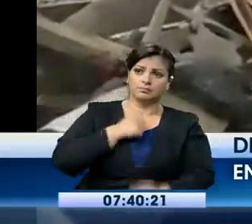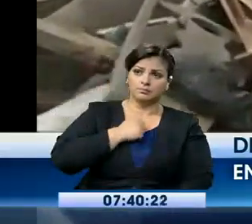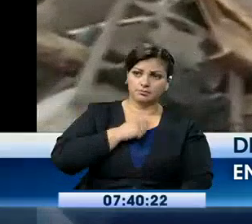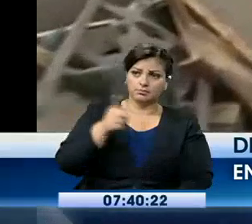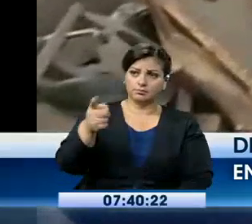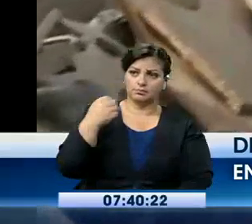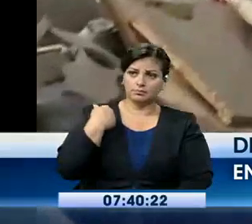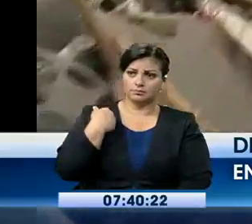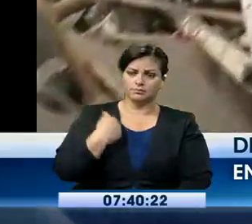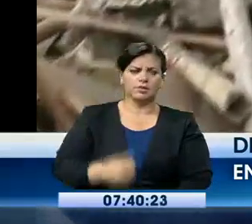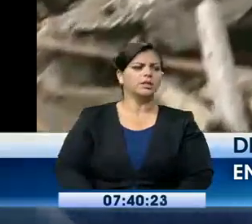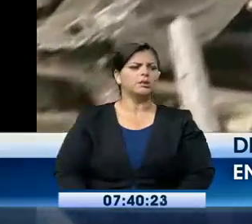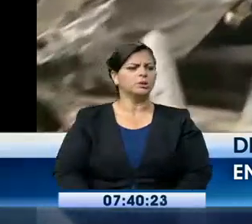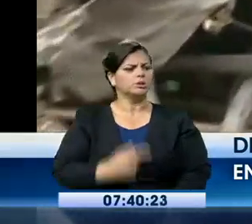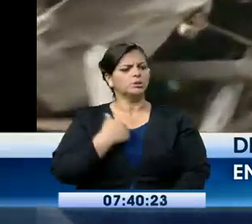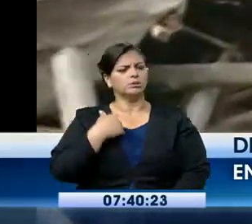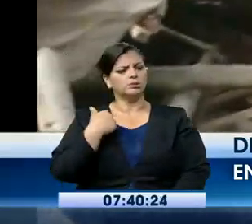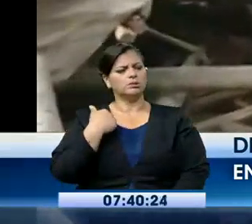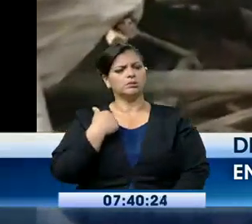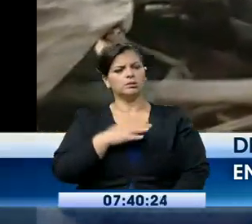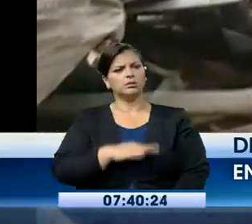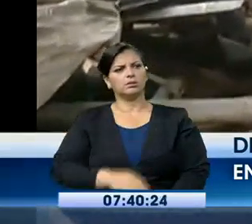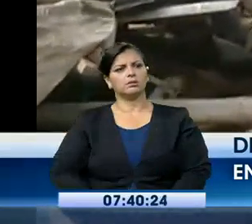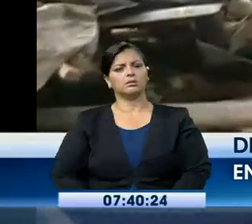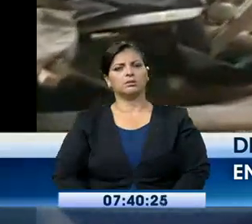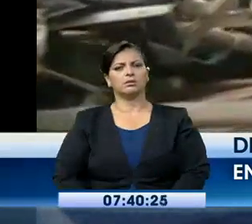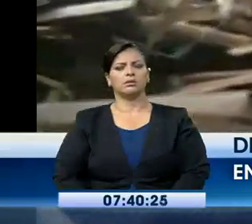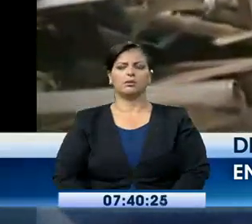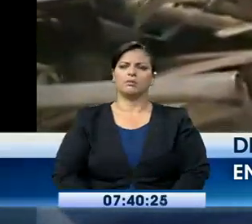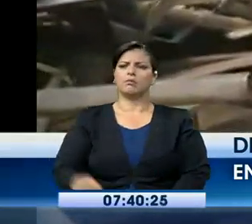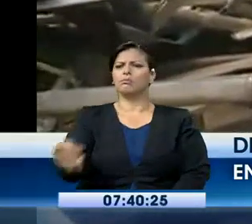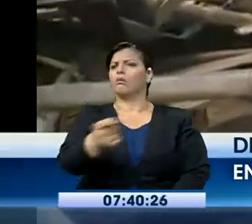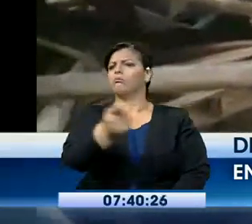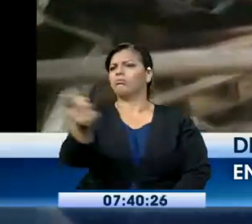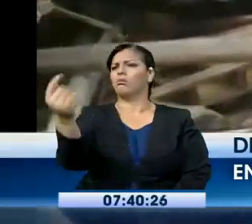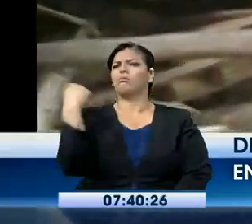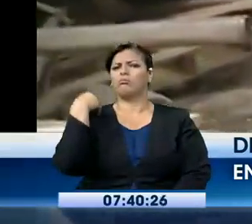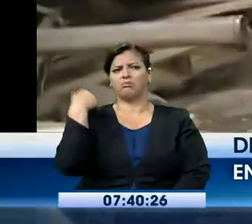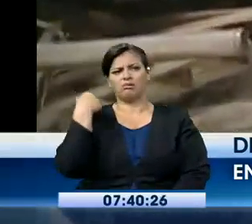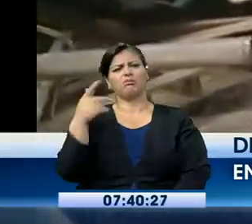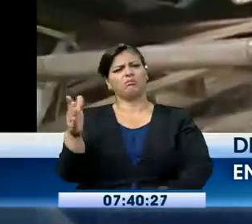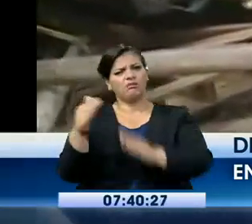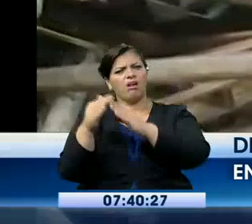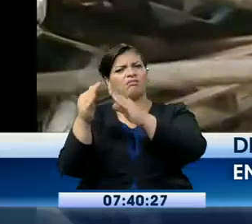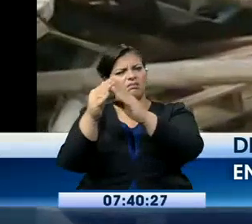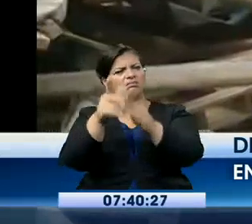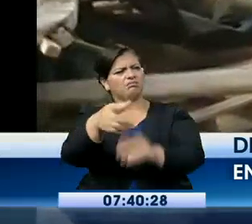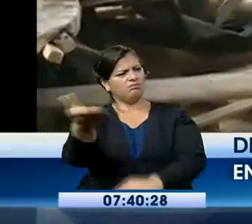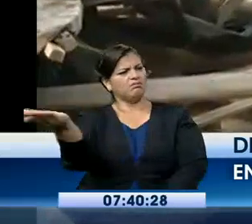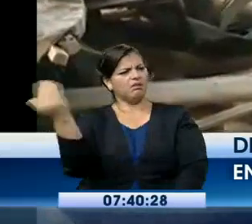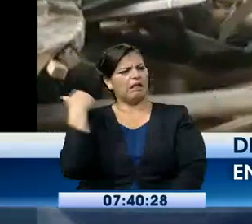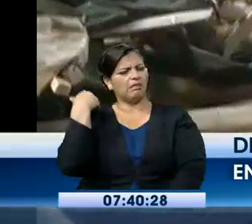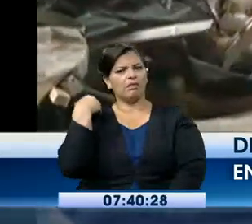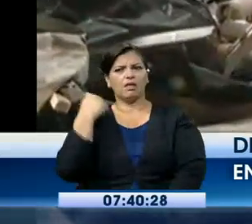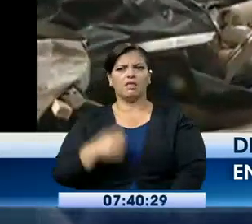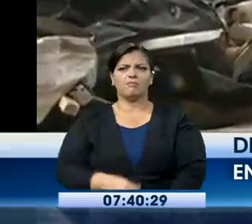tenemos nuestra casa. Como contratado para recoger. Hay gente que también tiene su casa, solo que se quiere venir a meter, imagínense, de